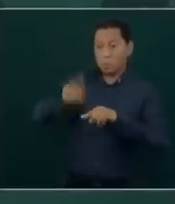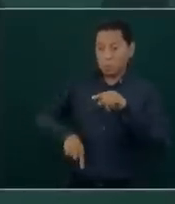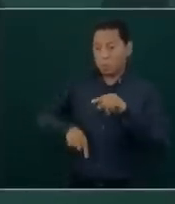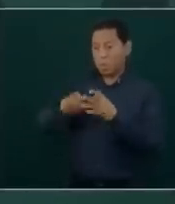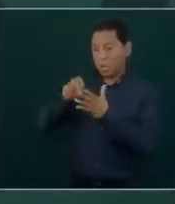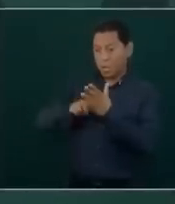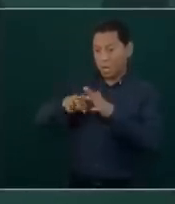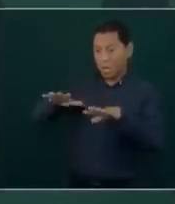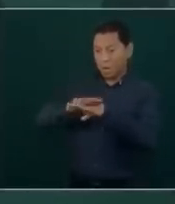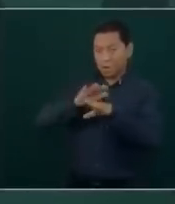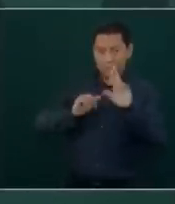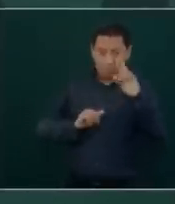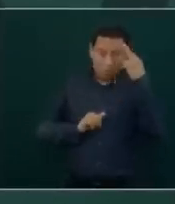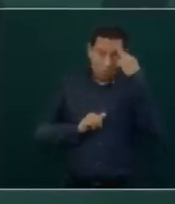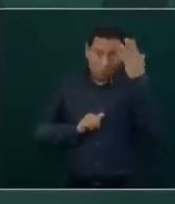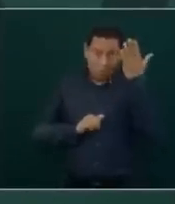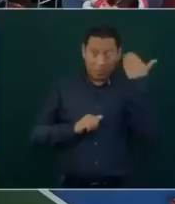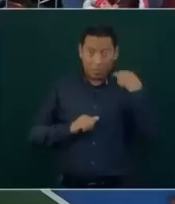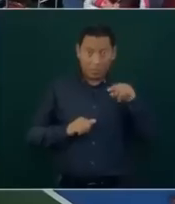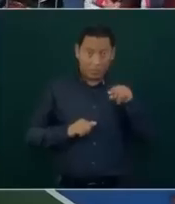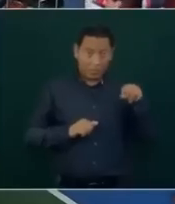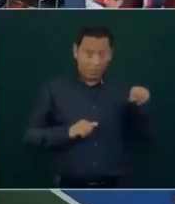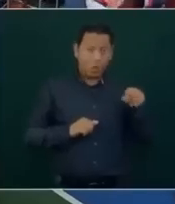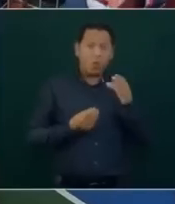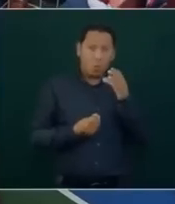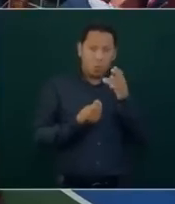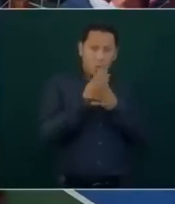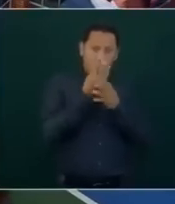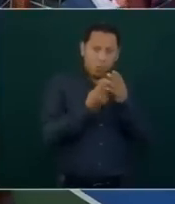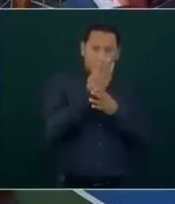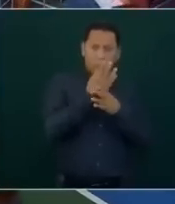renovarla con otros ministros,